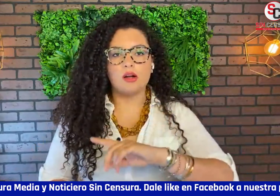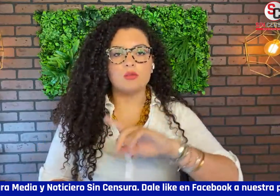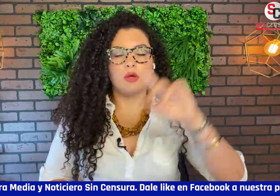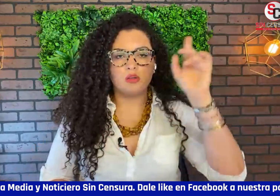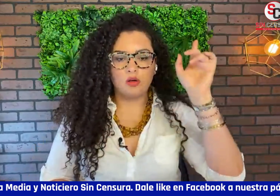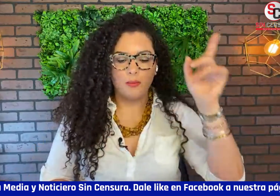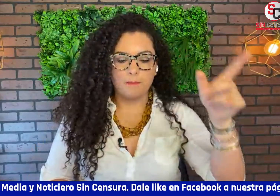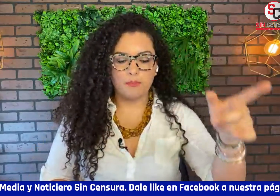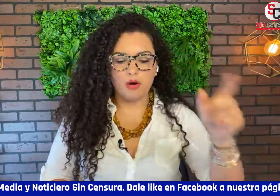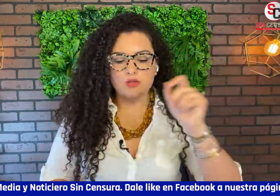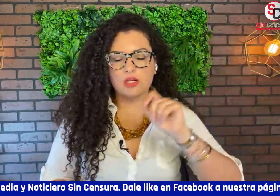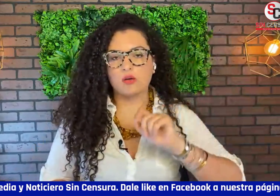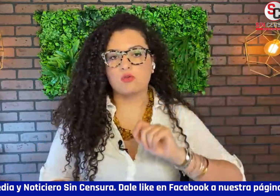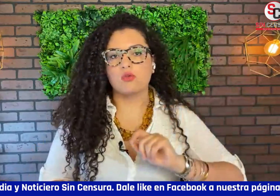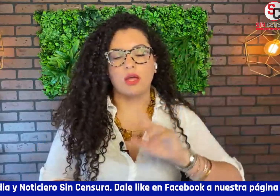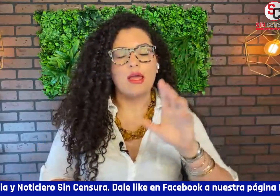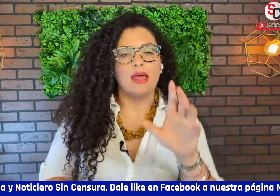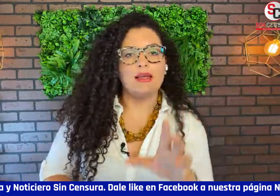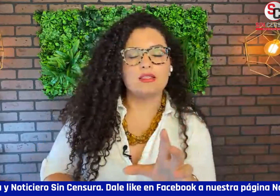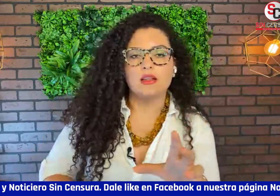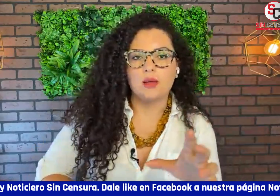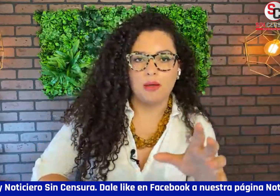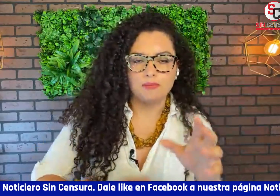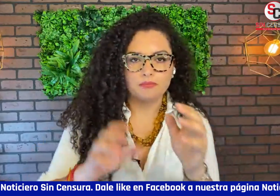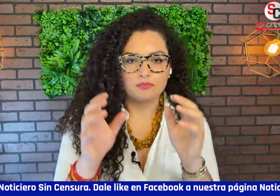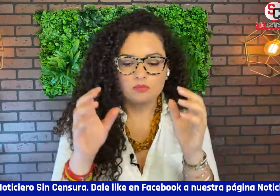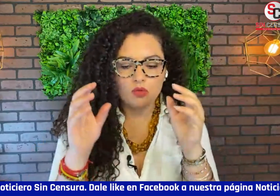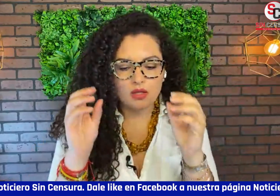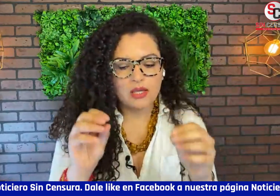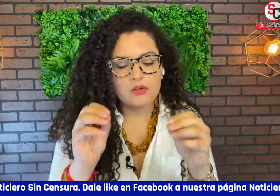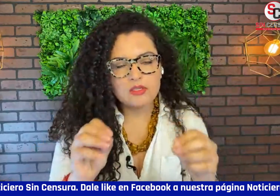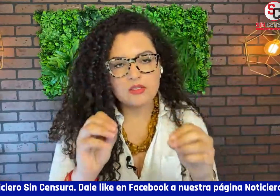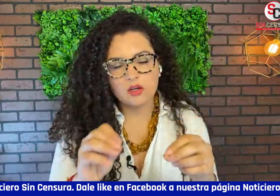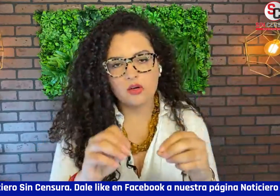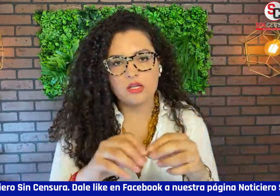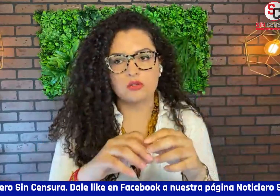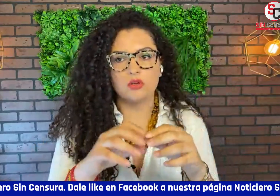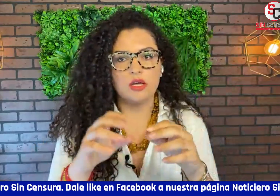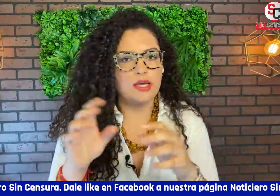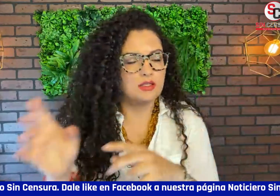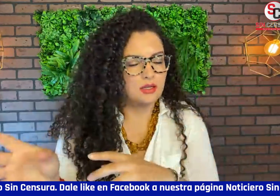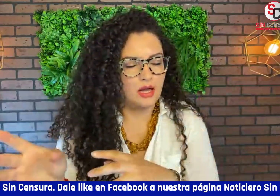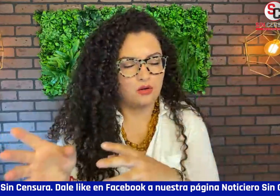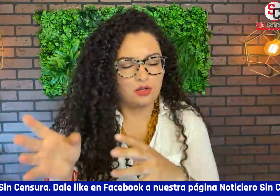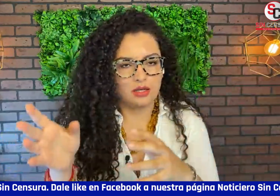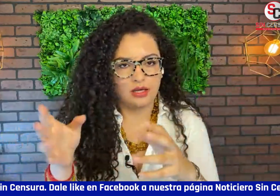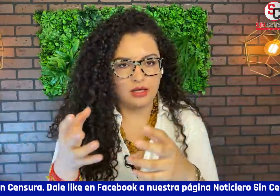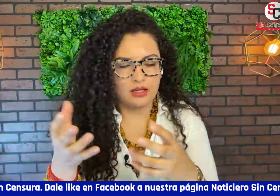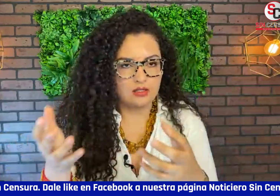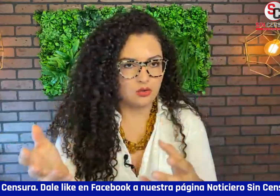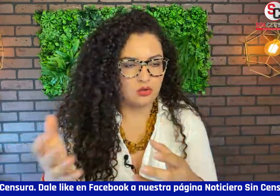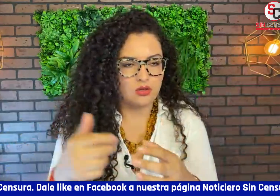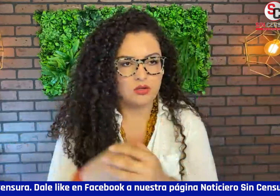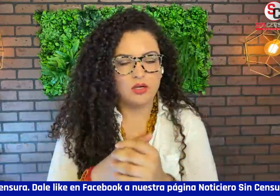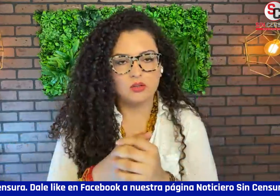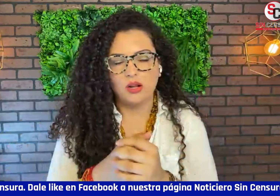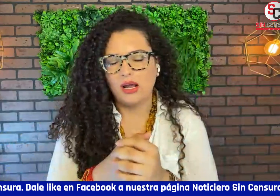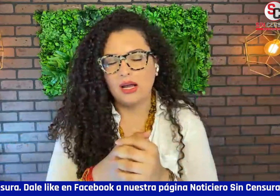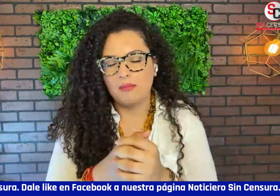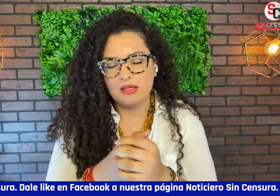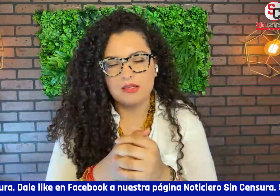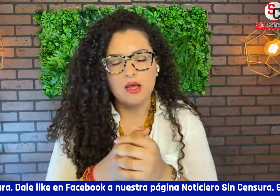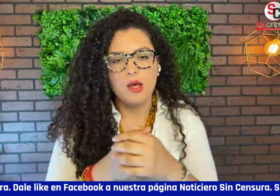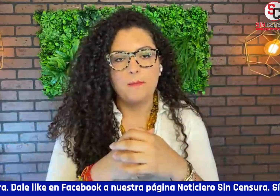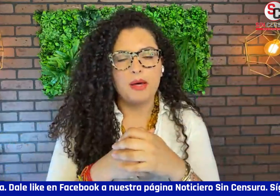¿qué dijo al respecto? Por eso es la consulta. Ese es el tema. Quiero insistir con esto. Es claro que en el Instituto Nacional